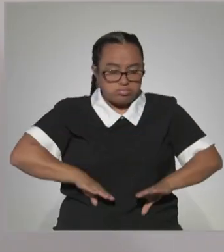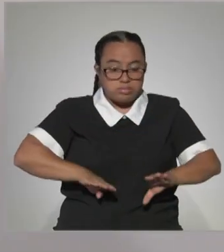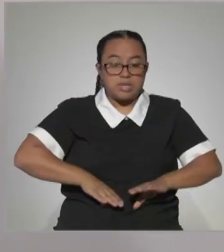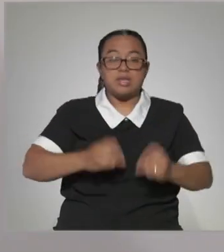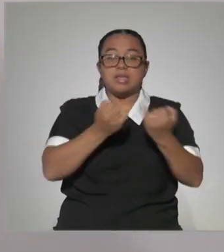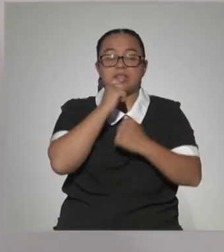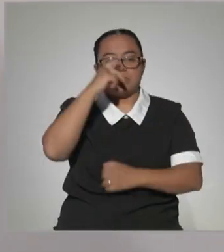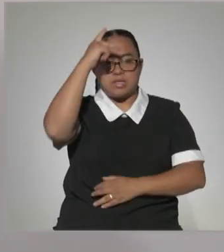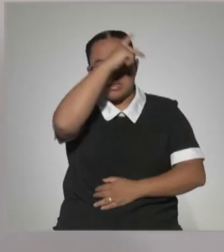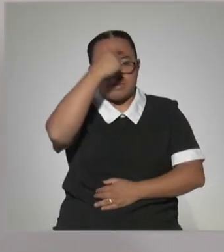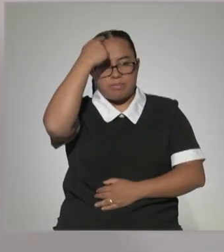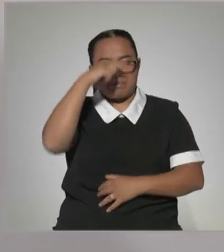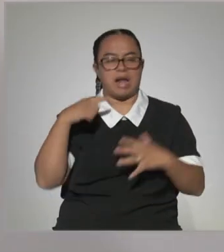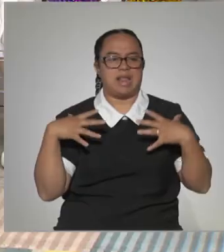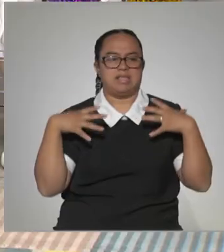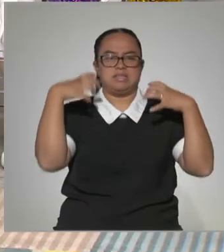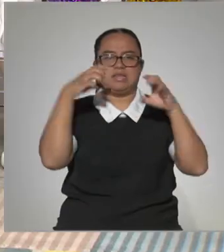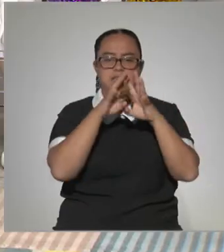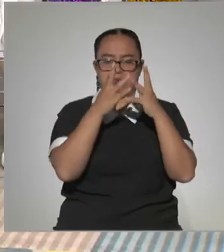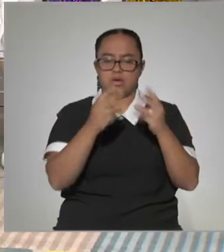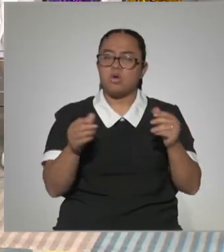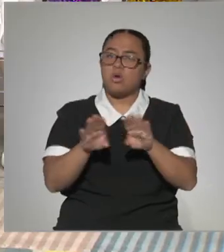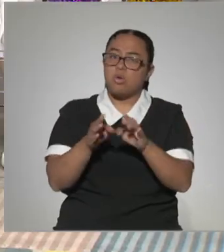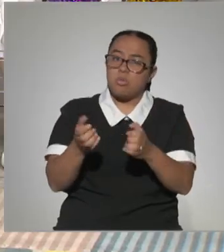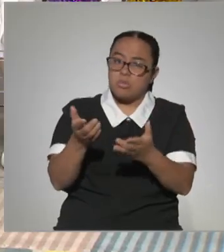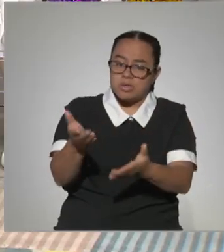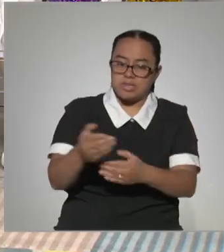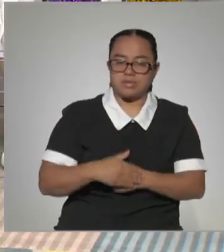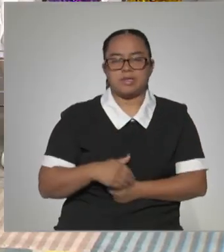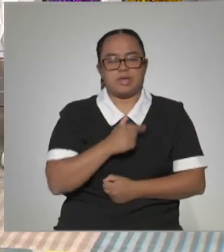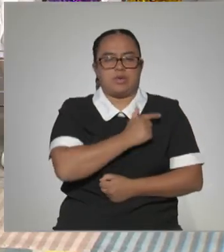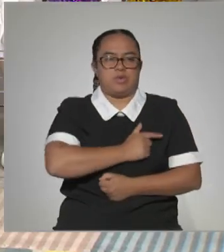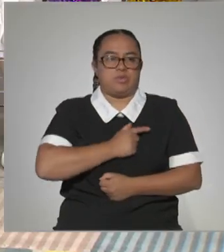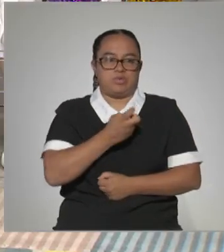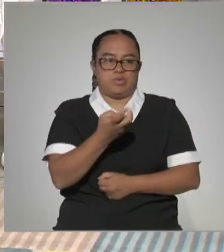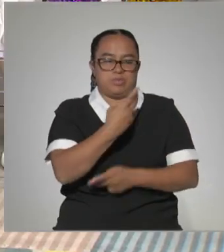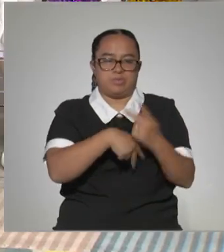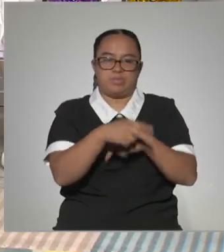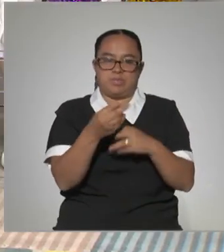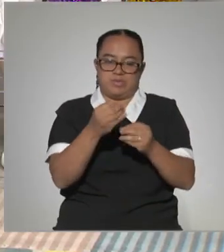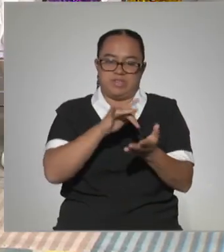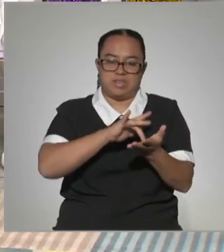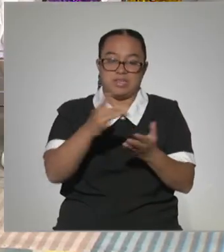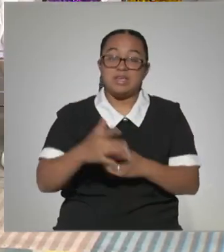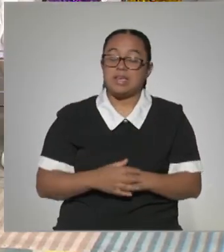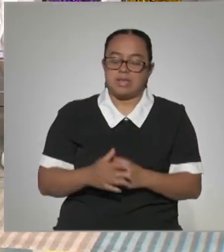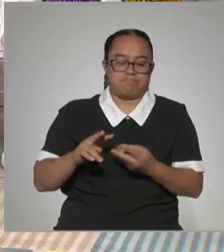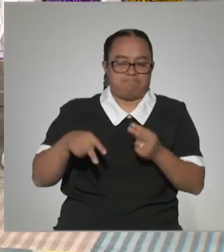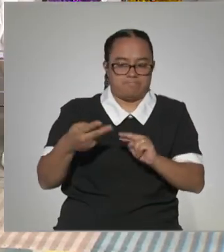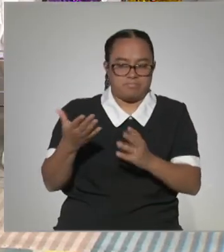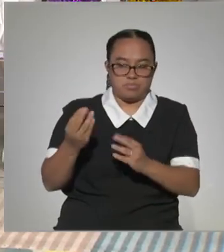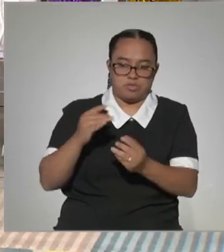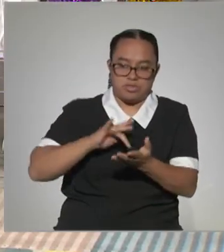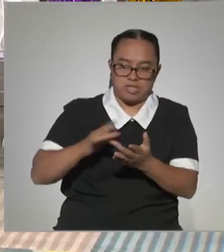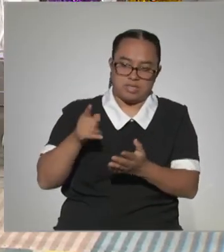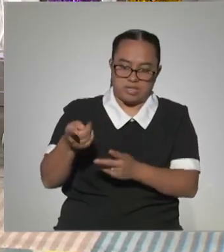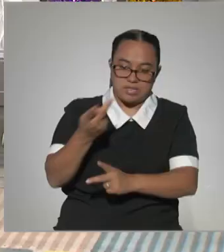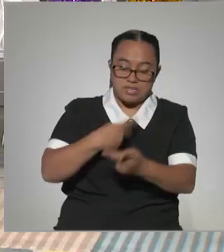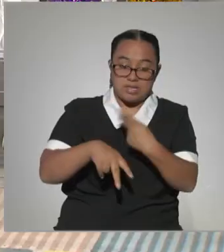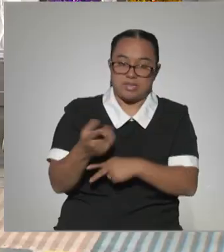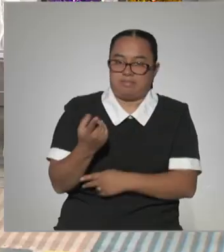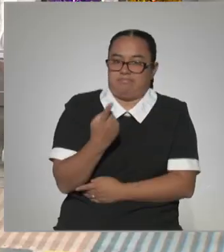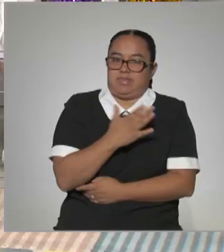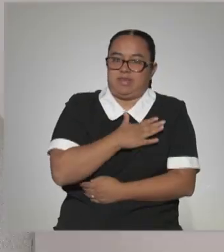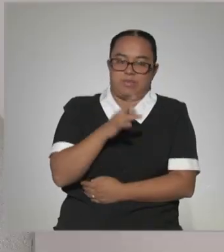Sin Estrés. Liz, ¿cómo estás? Ay, qué gusto volver a estar aquí. Muchas gracias. Al contrario, gracias a ti por haber aceptado estar aquí. Qué bueno Claro.